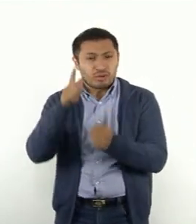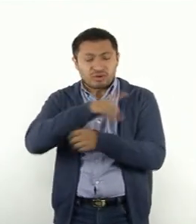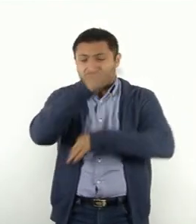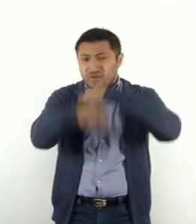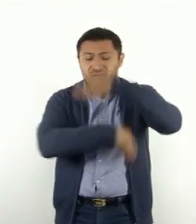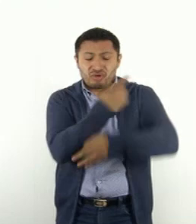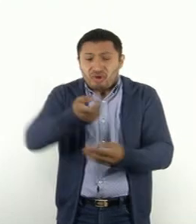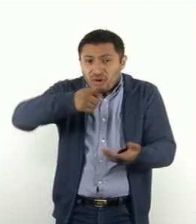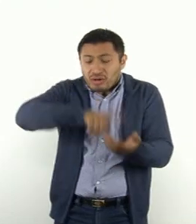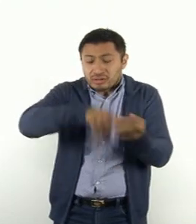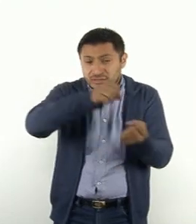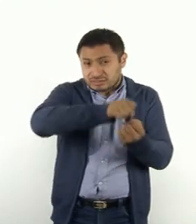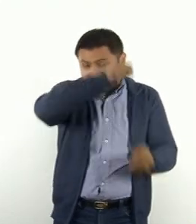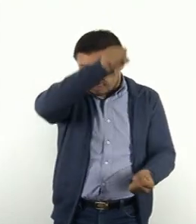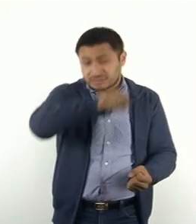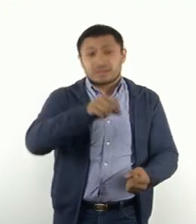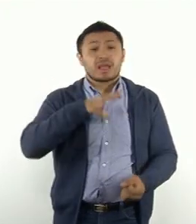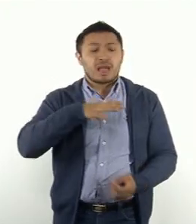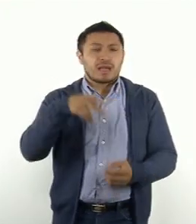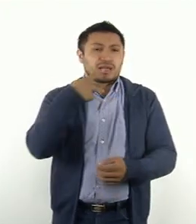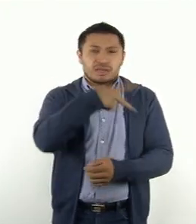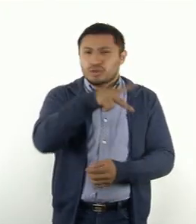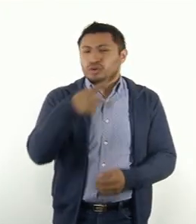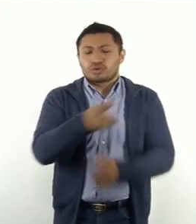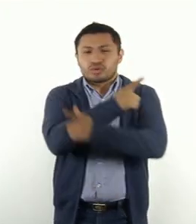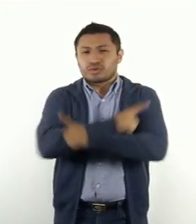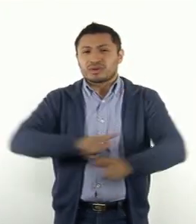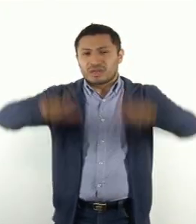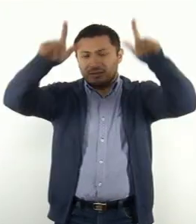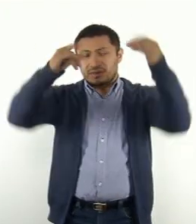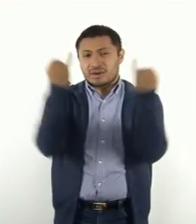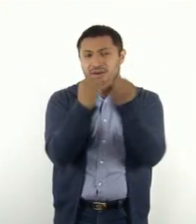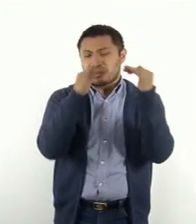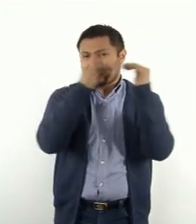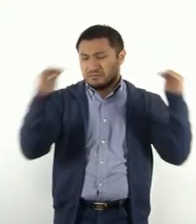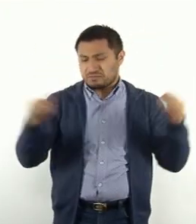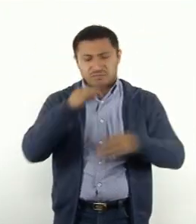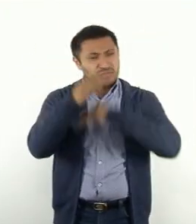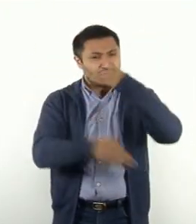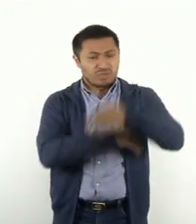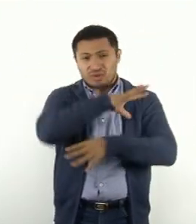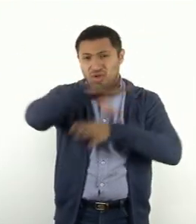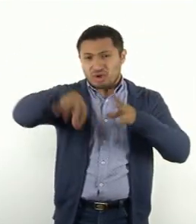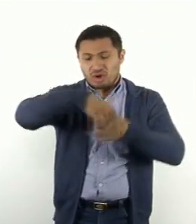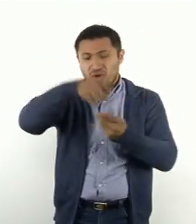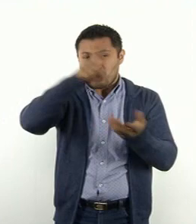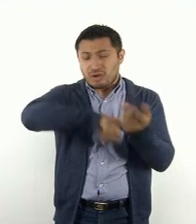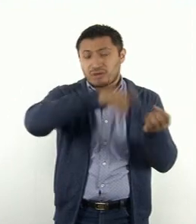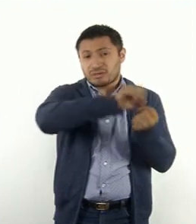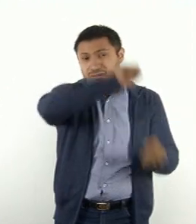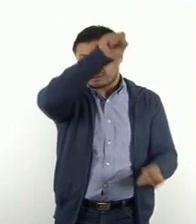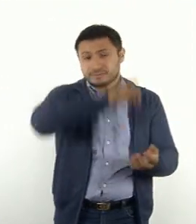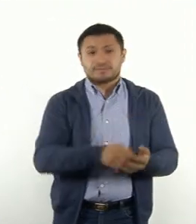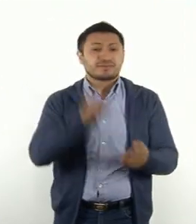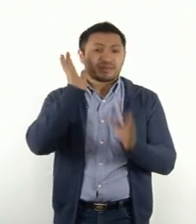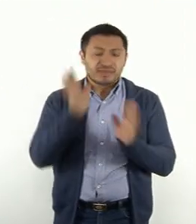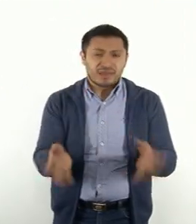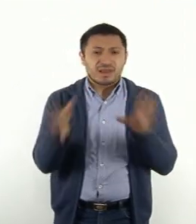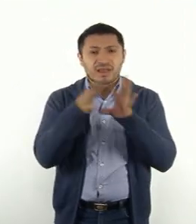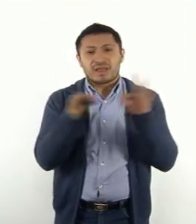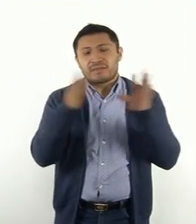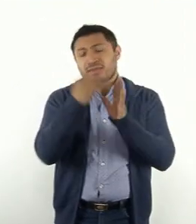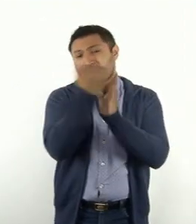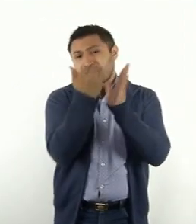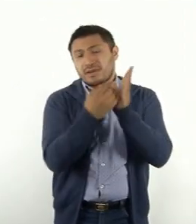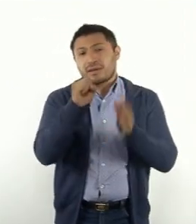los principios de igualdad y libertad. Ya hemos explicado varios de los principios democráticos: la soberanía